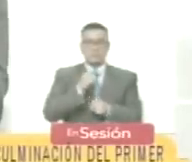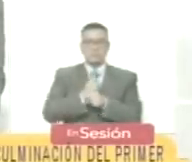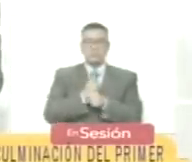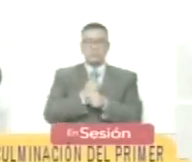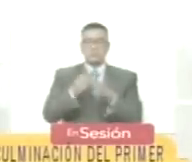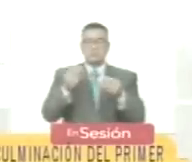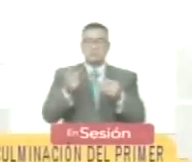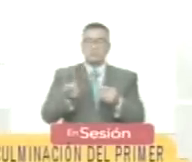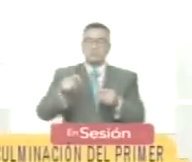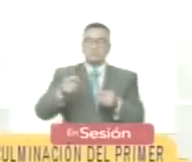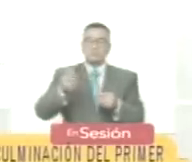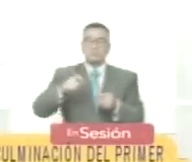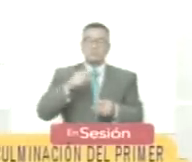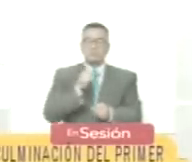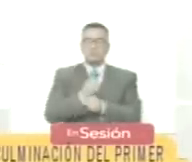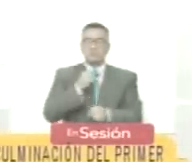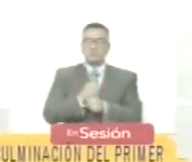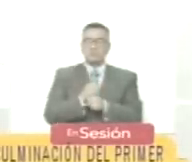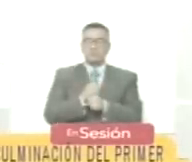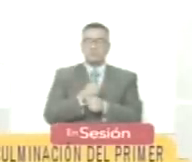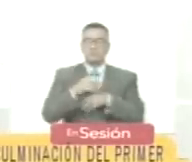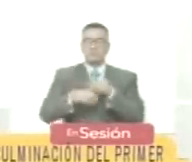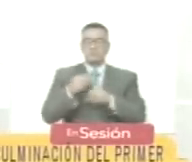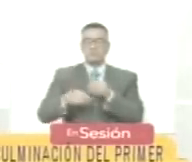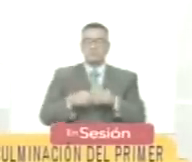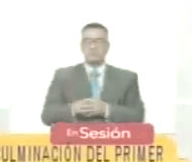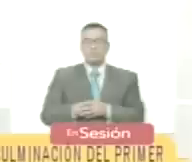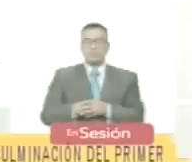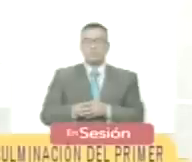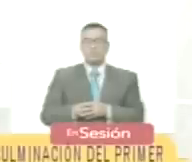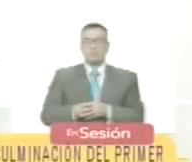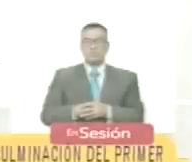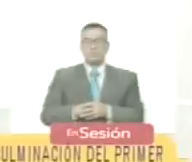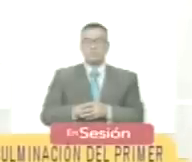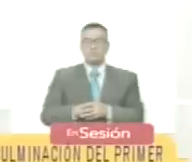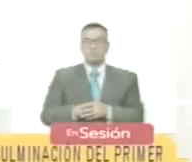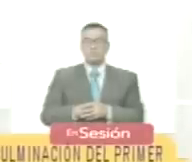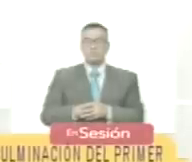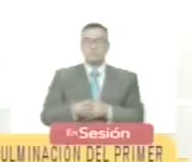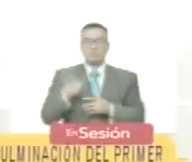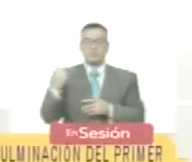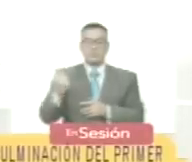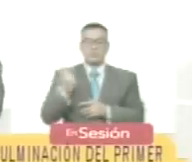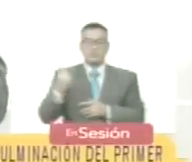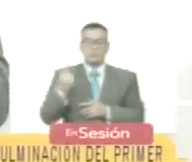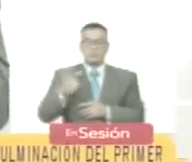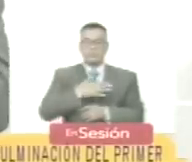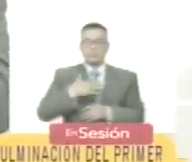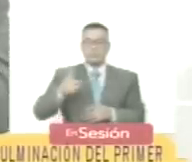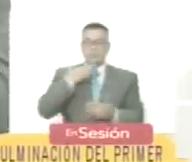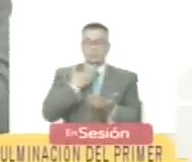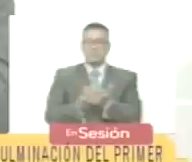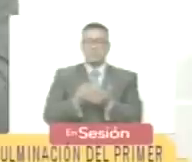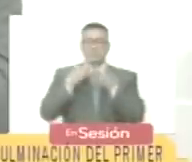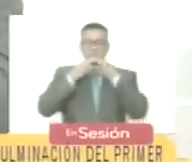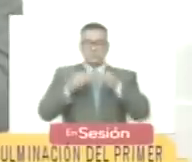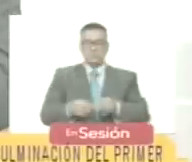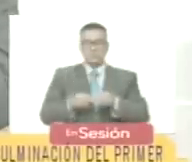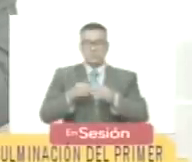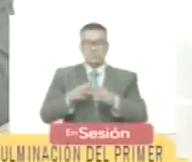es mucho más trabajo por hacer. De manera que solamente quiero agradecerles la